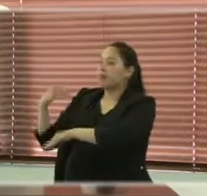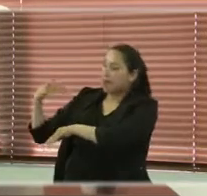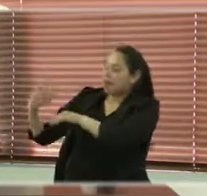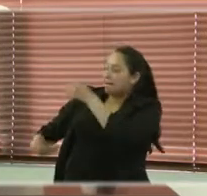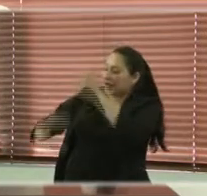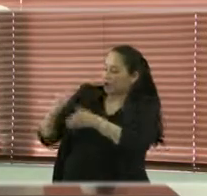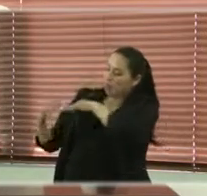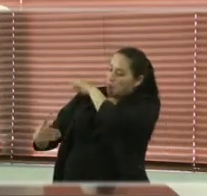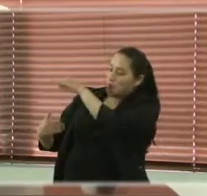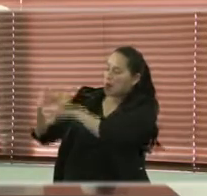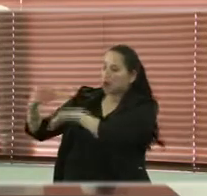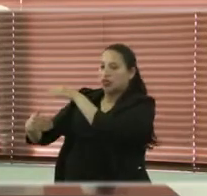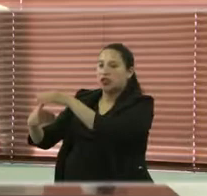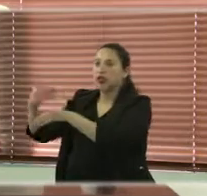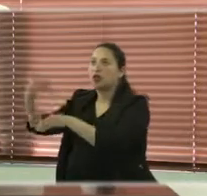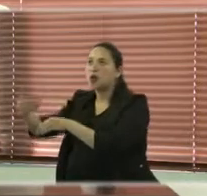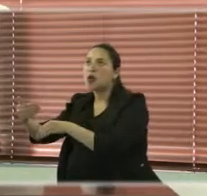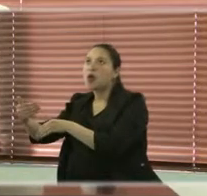de